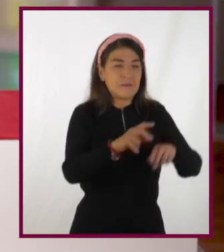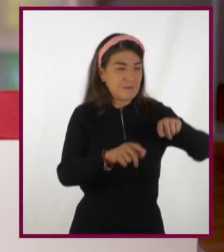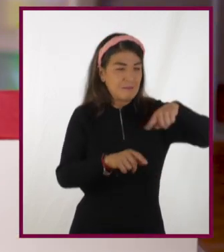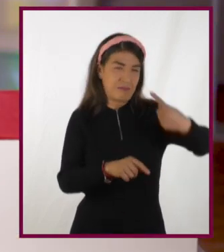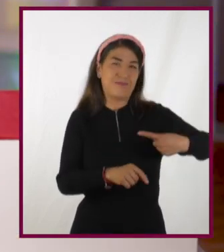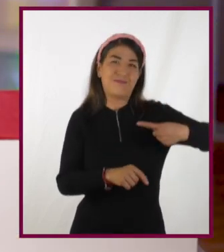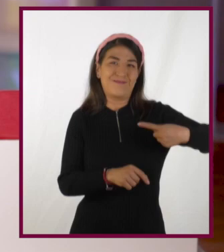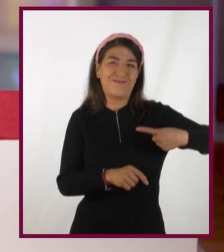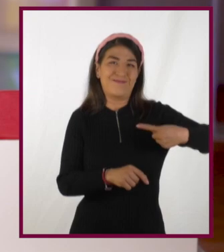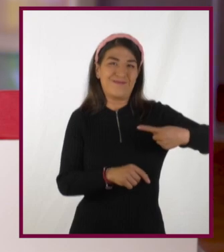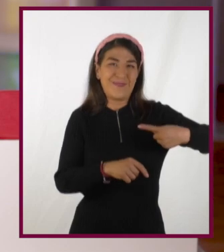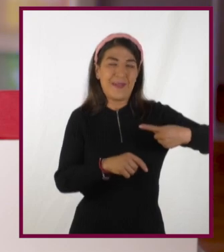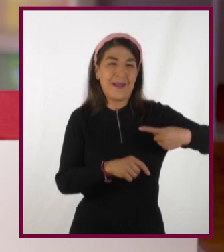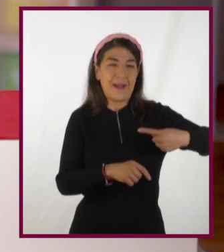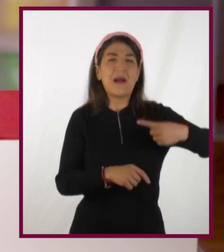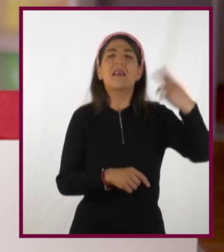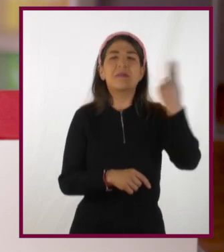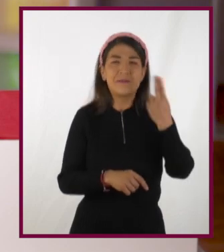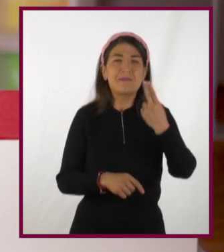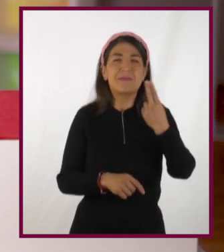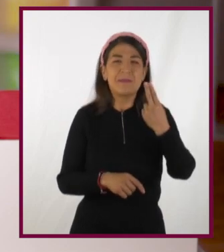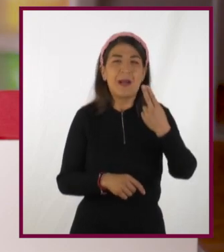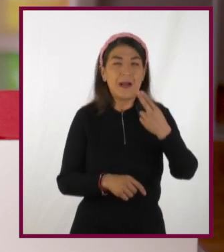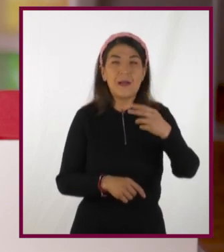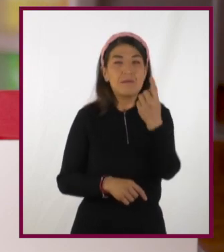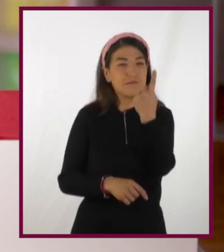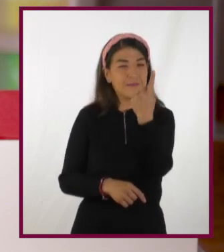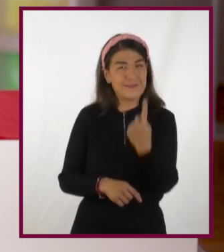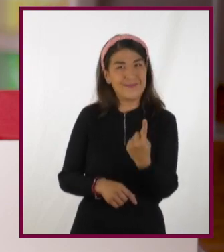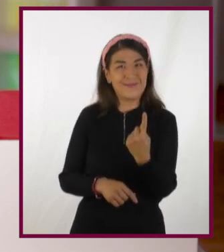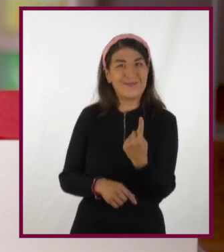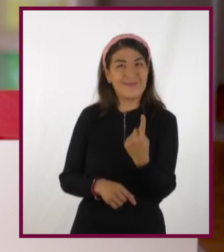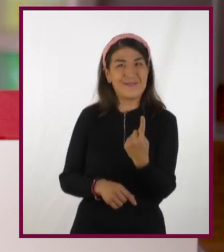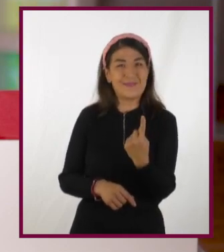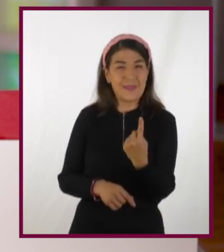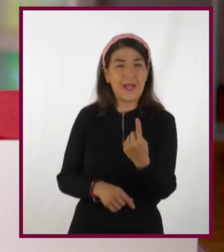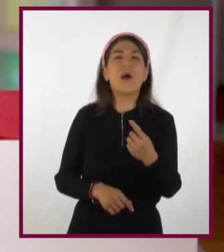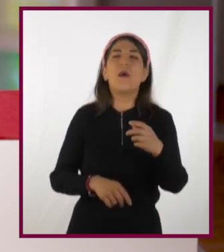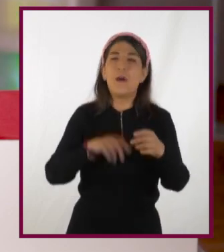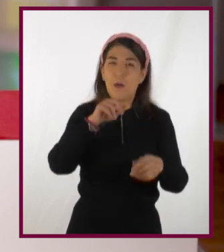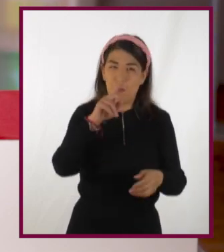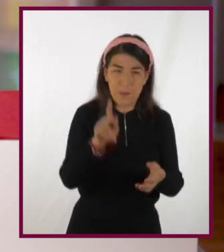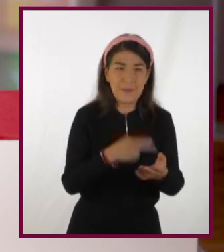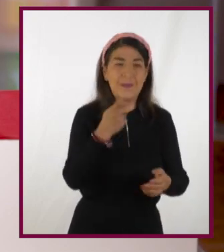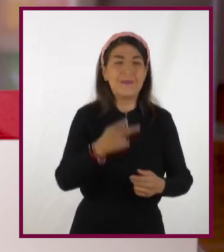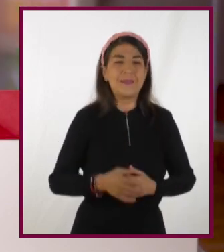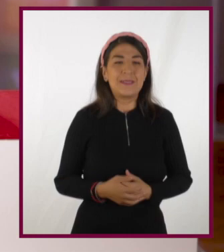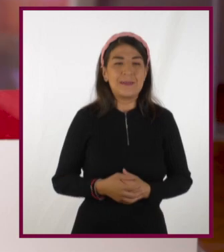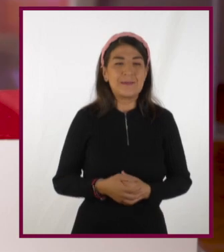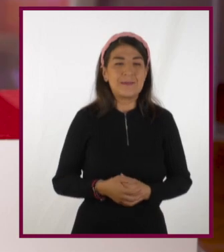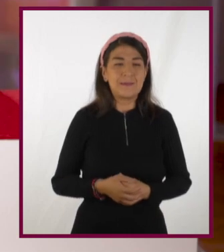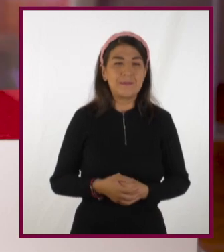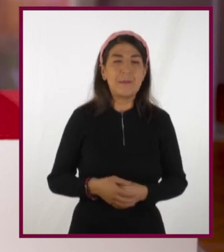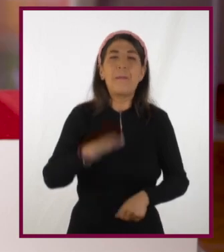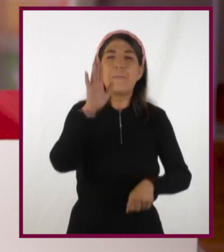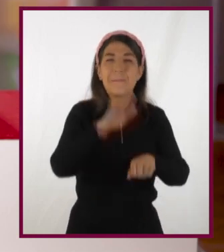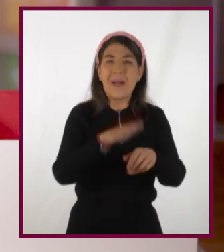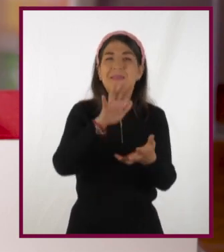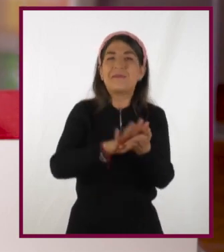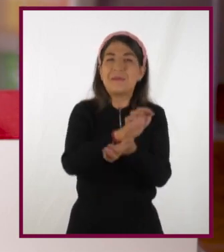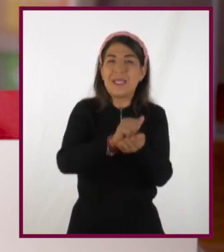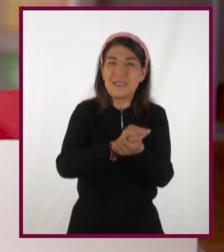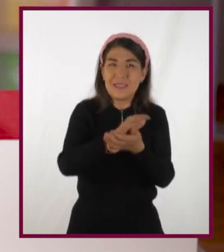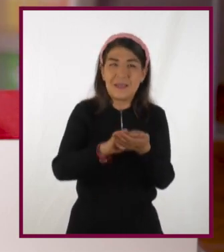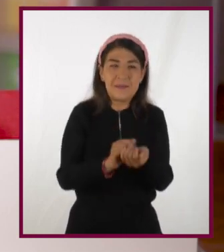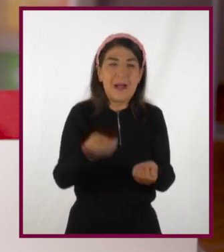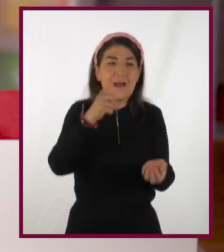de costado. Entonces, lo que necesitamos es que flote verticalmente. Entonces, vamos a agregar más